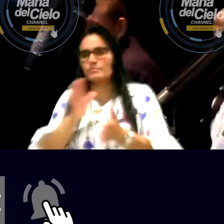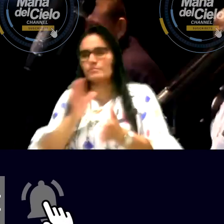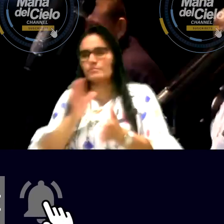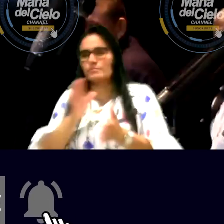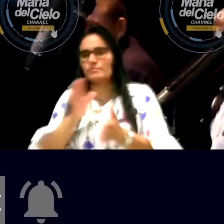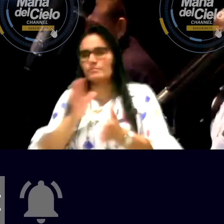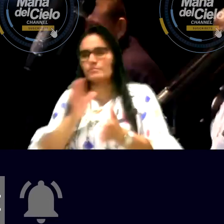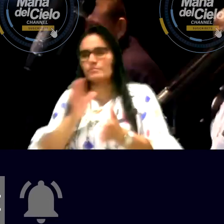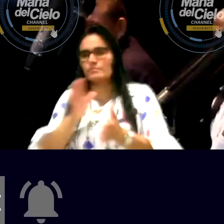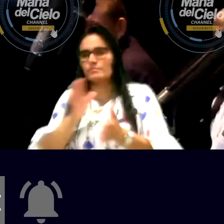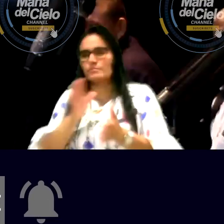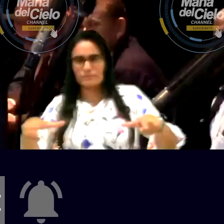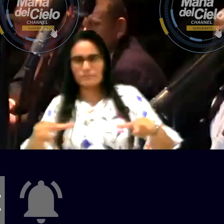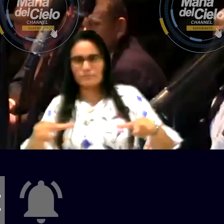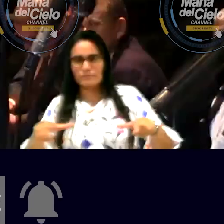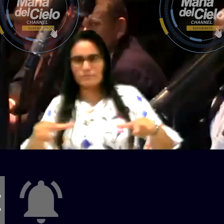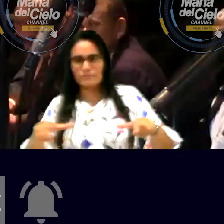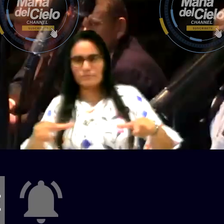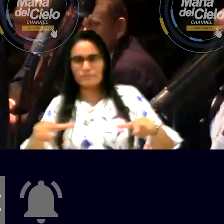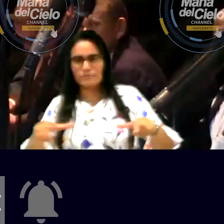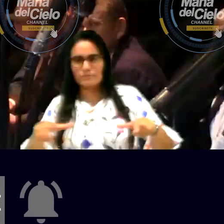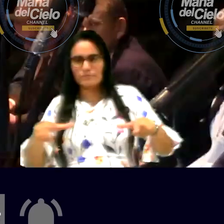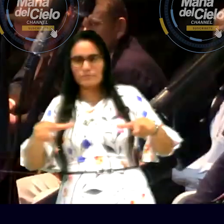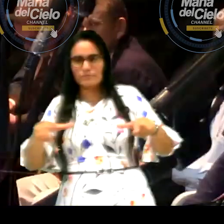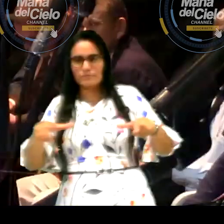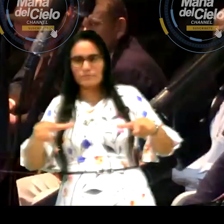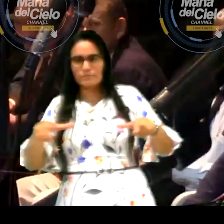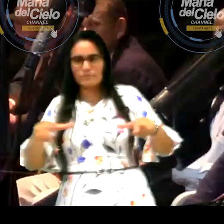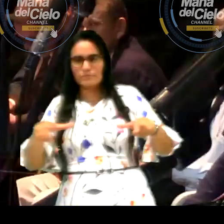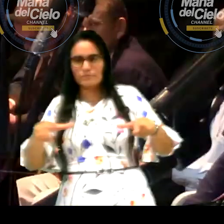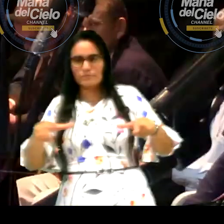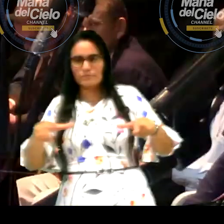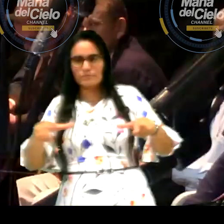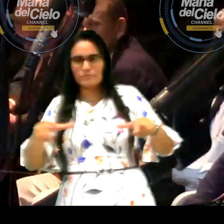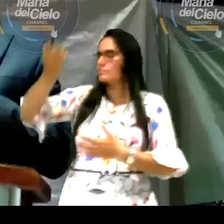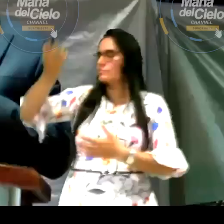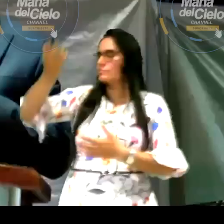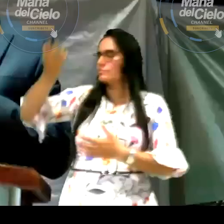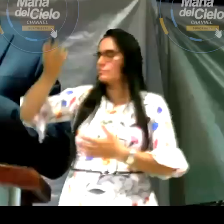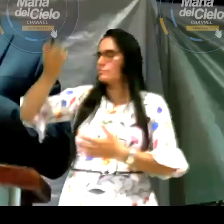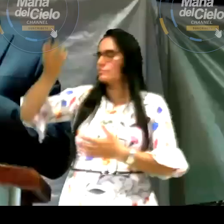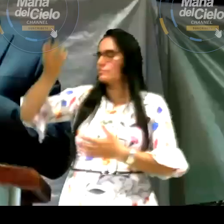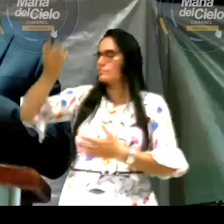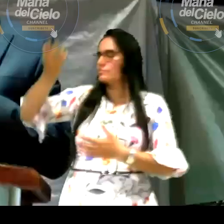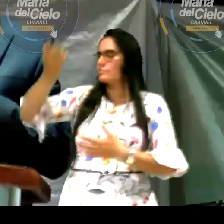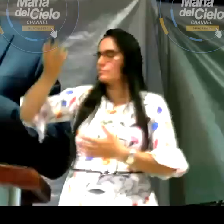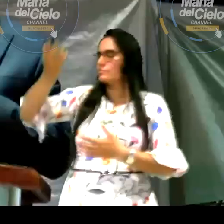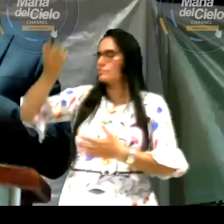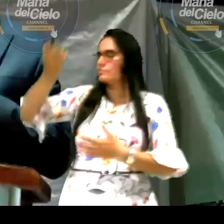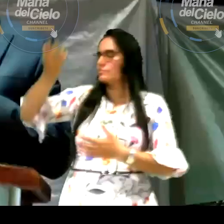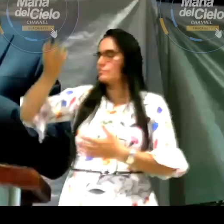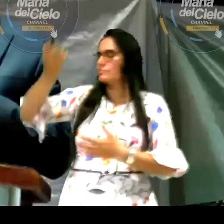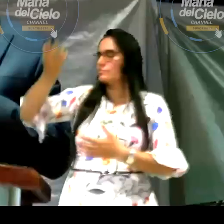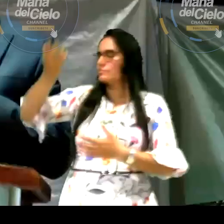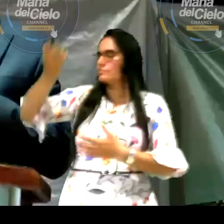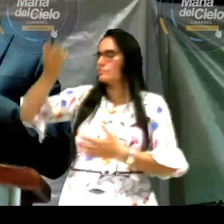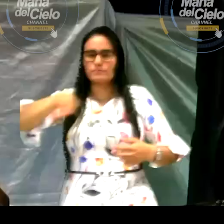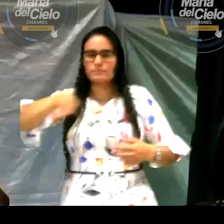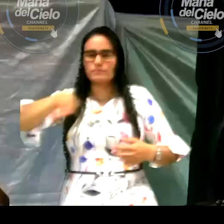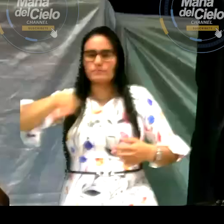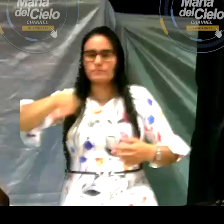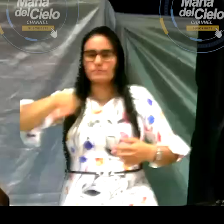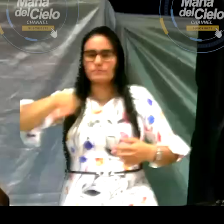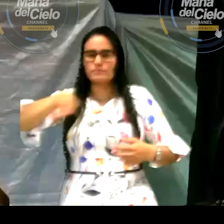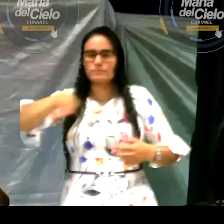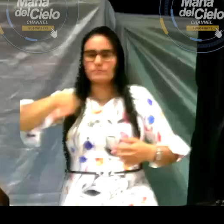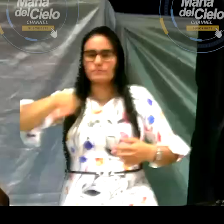estamos. Pero como historia está bonita. Pero ¿qué pasa con nosotros hoy? Pues es